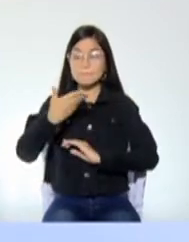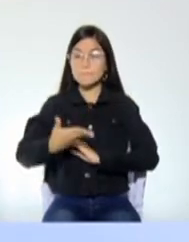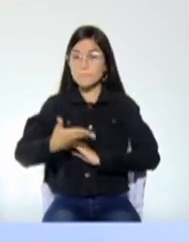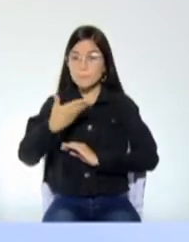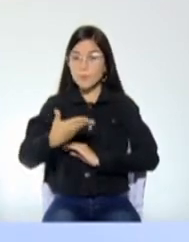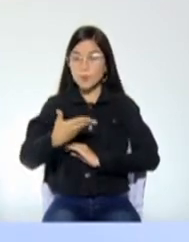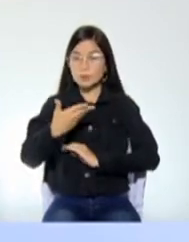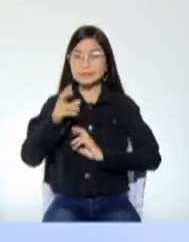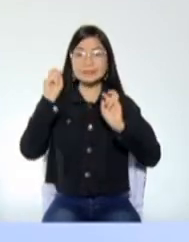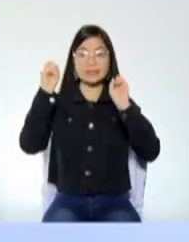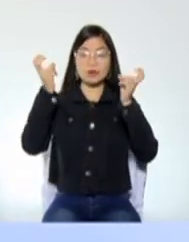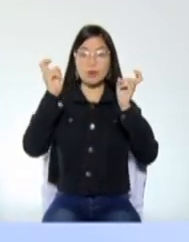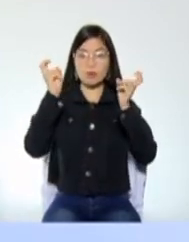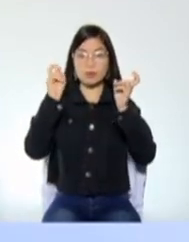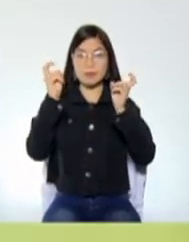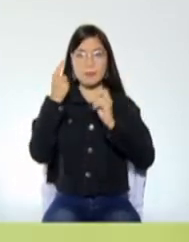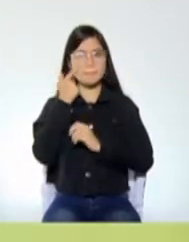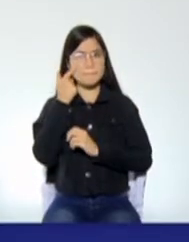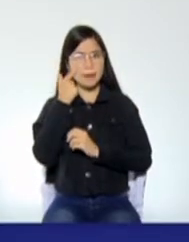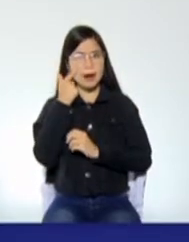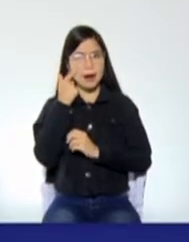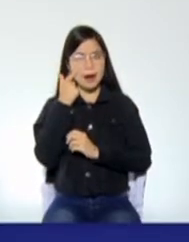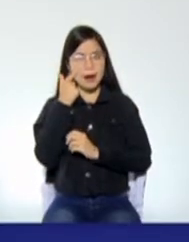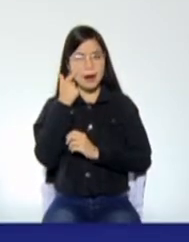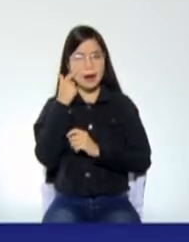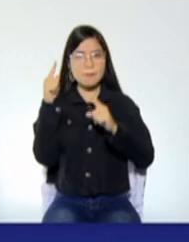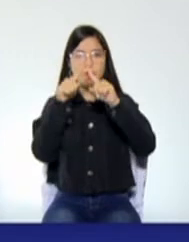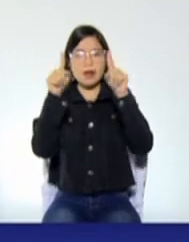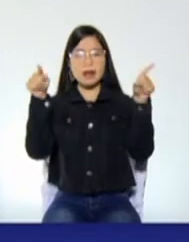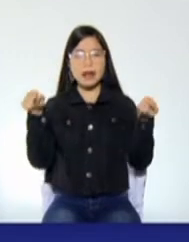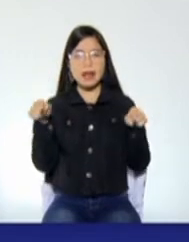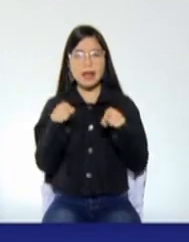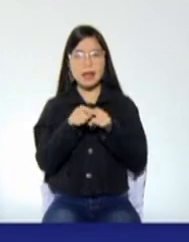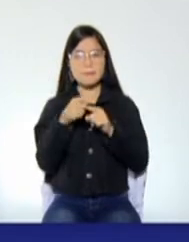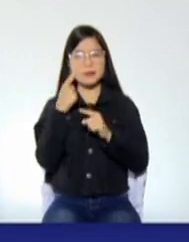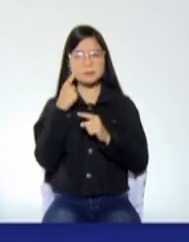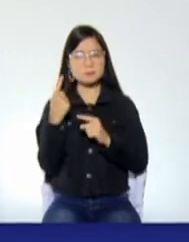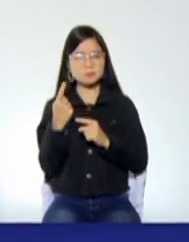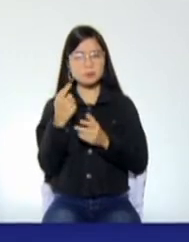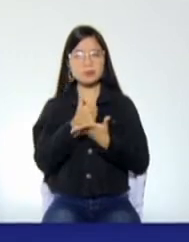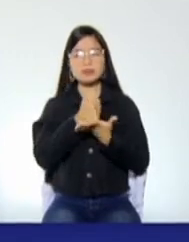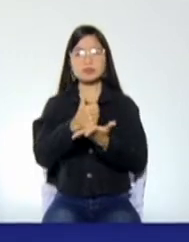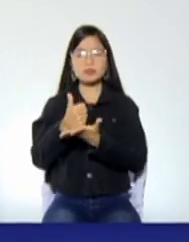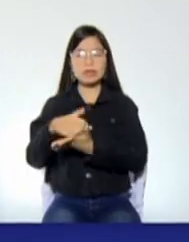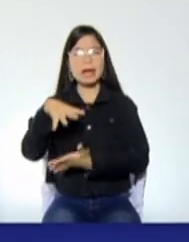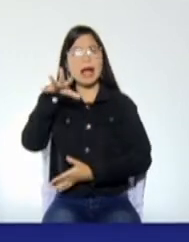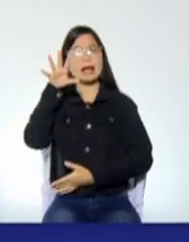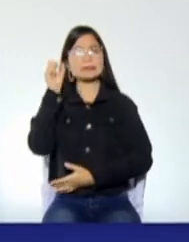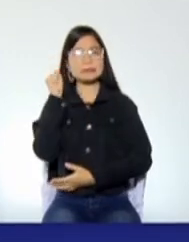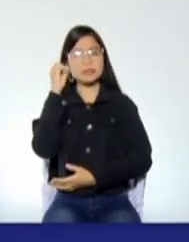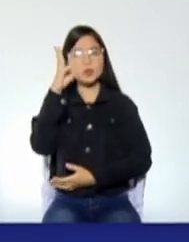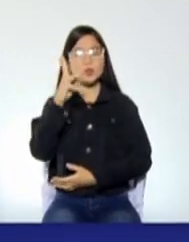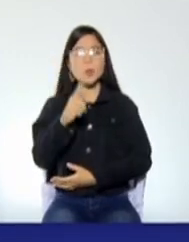ellos. Veamos en nuestra próxima lámina de qué manera podemos ayudarles a comprender los conceptos de números primos.